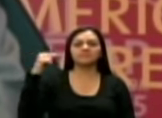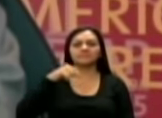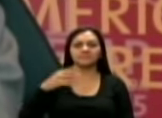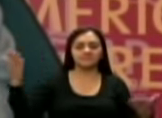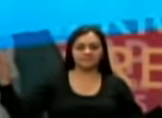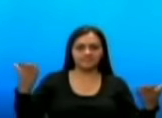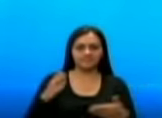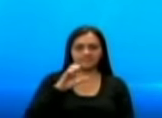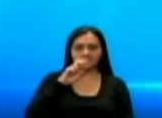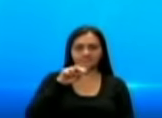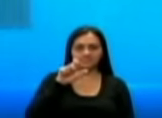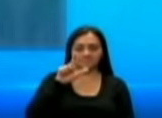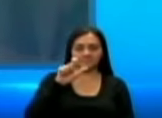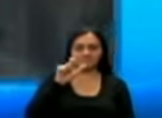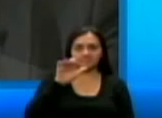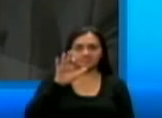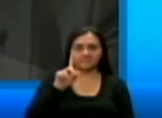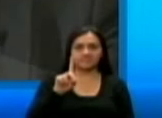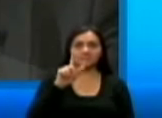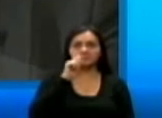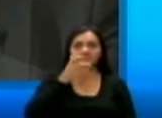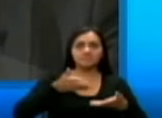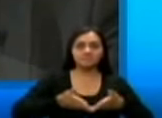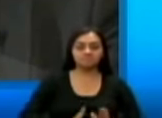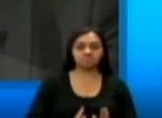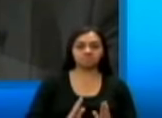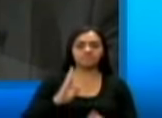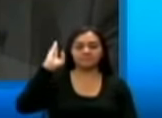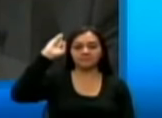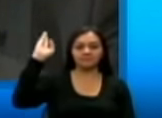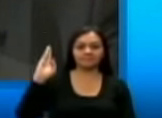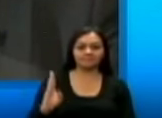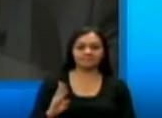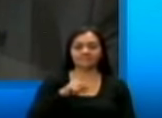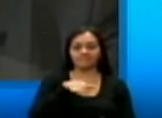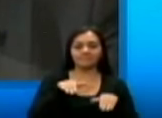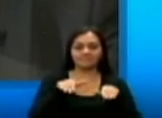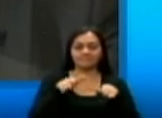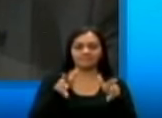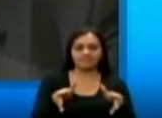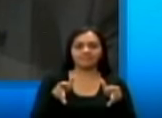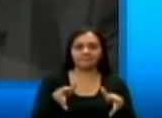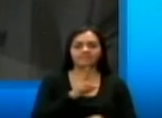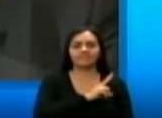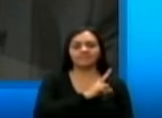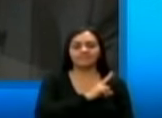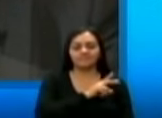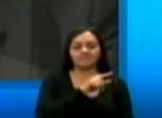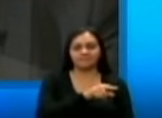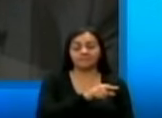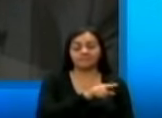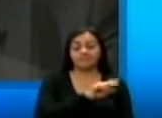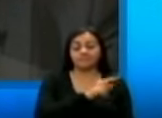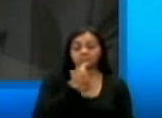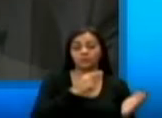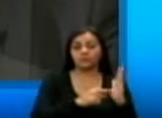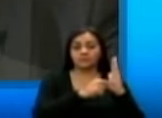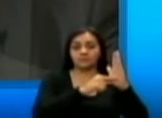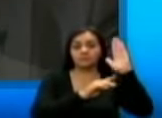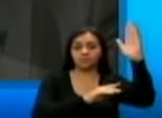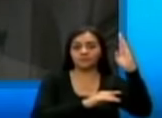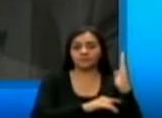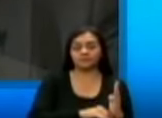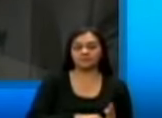presencia de Emir Sader. Él es brasilero, es profesor universitario y sin duda es un referente allá en el Brasil sobre lo que